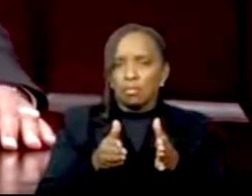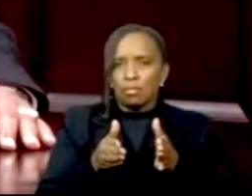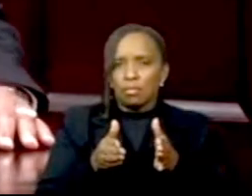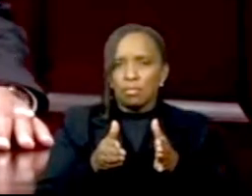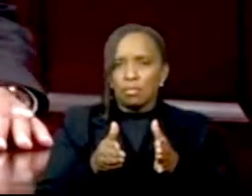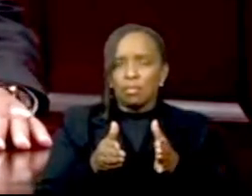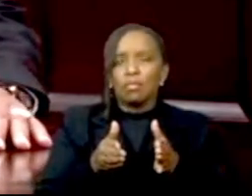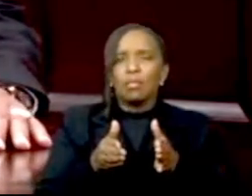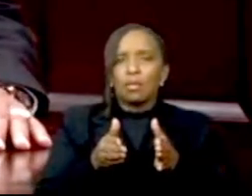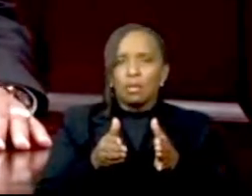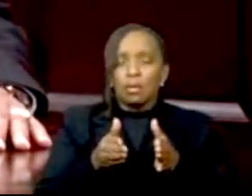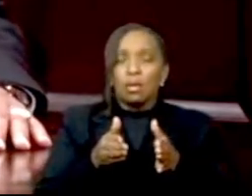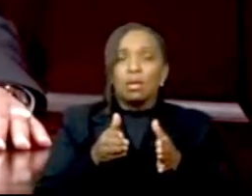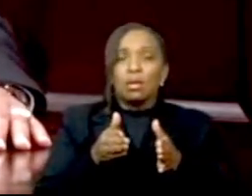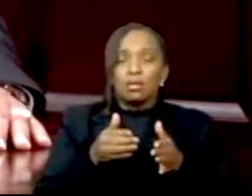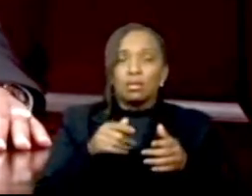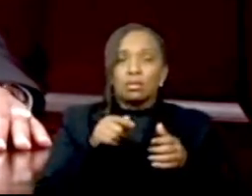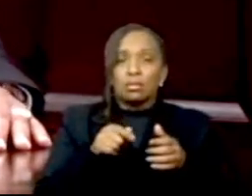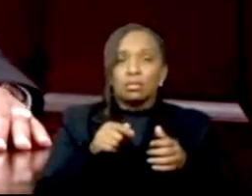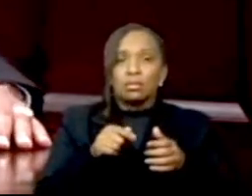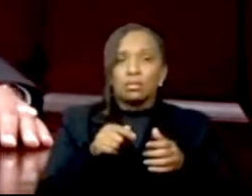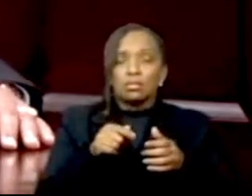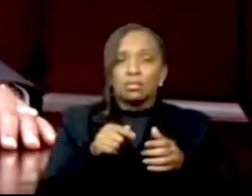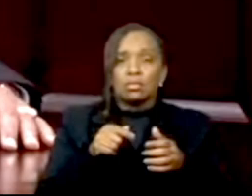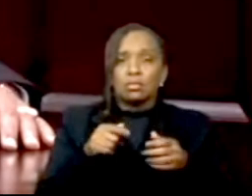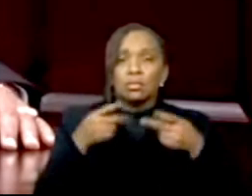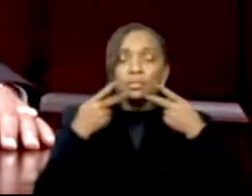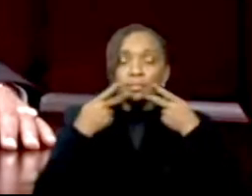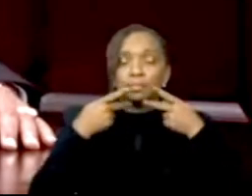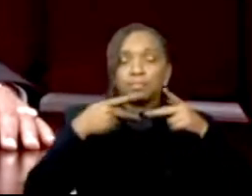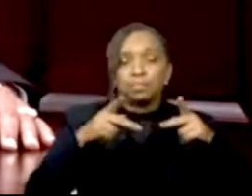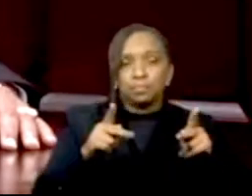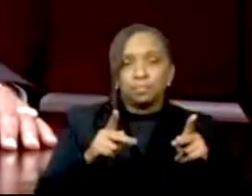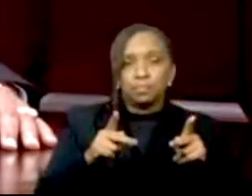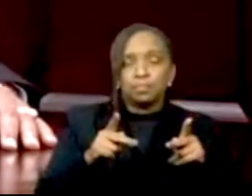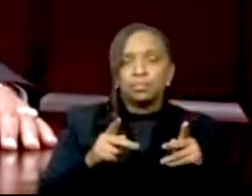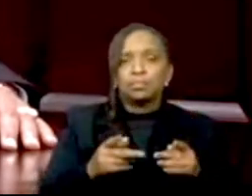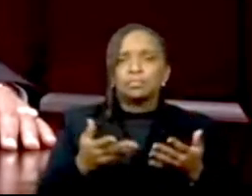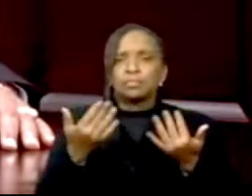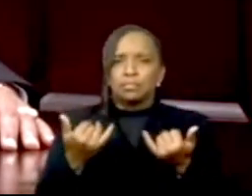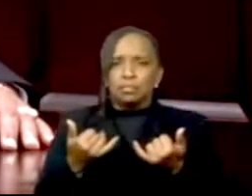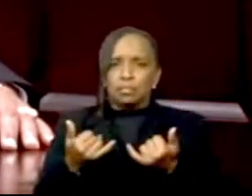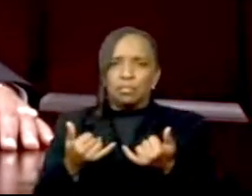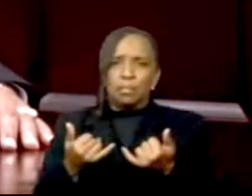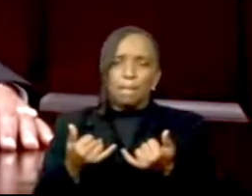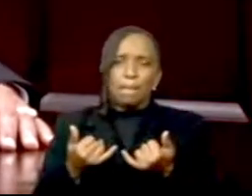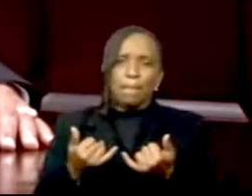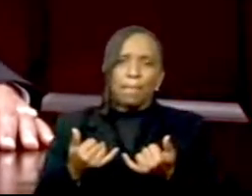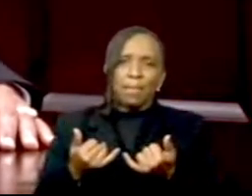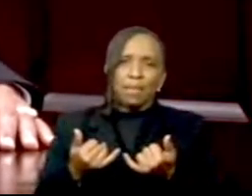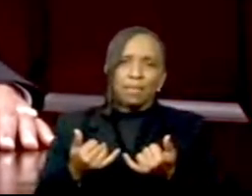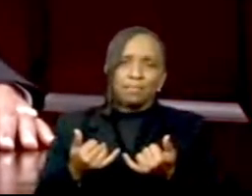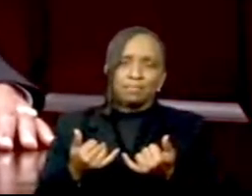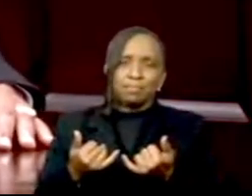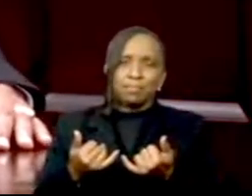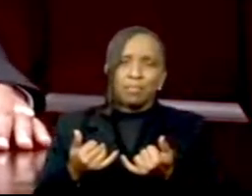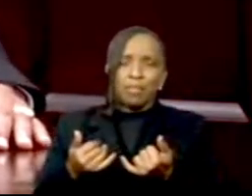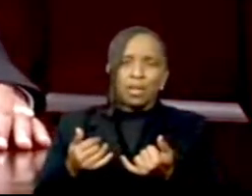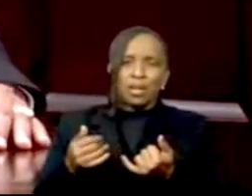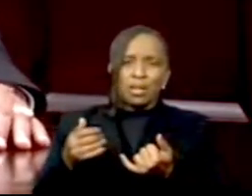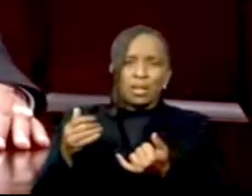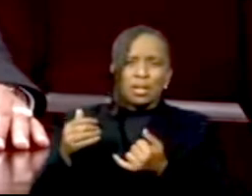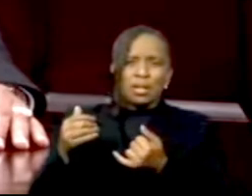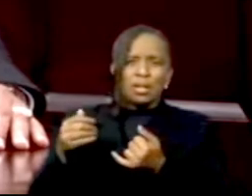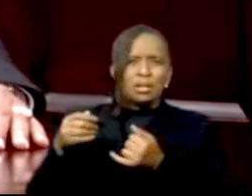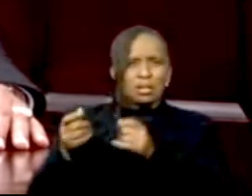eran parte de la historia de la reforma constitucional justamente de la última del 2010, y hoy